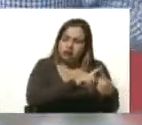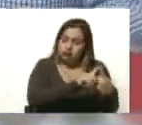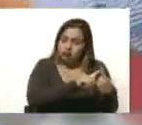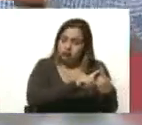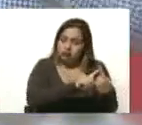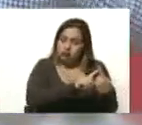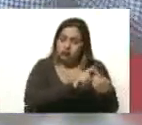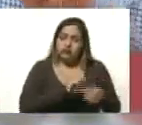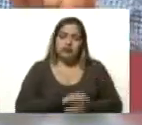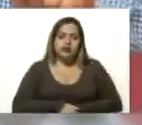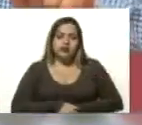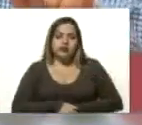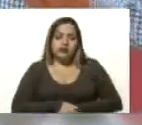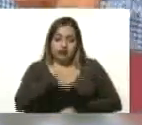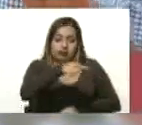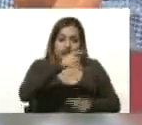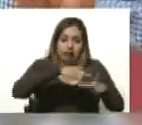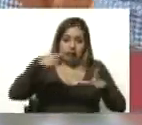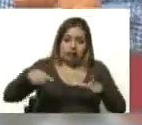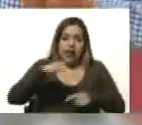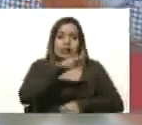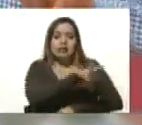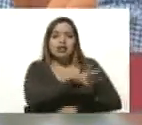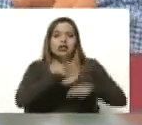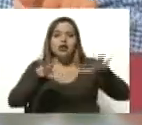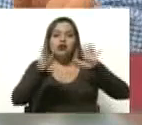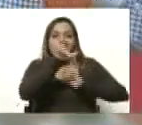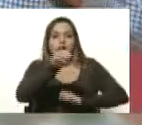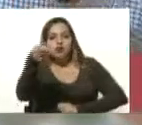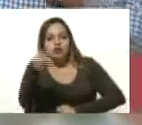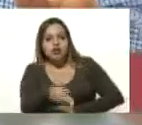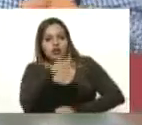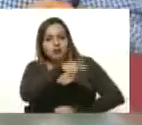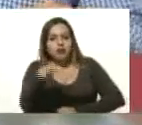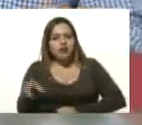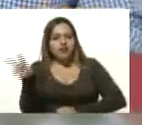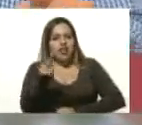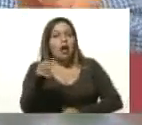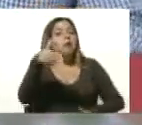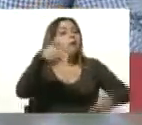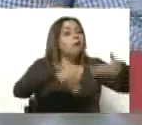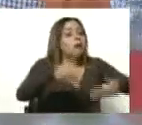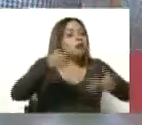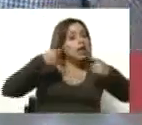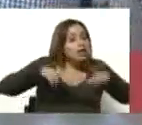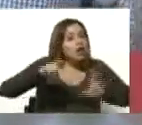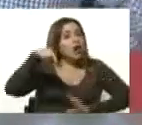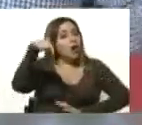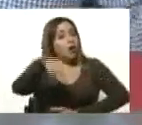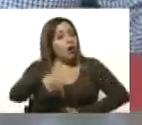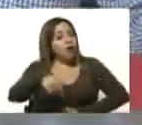En esa pregunta, en este Monitor País, el 38% de los venezolanos votaría